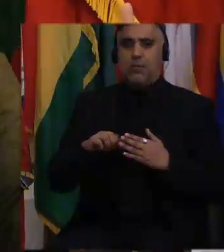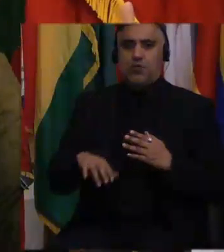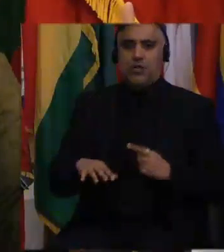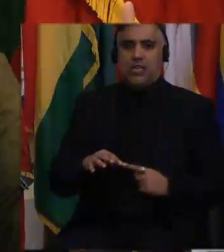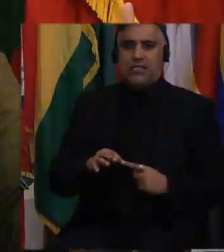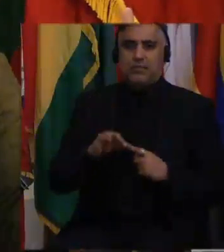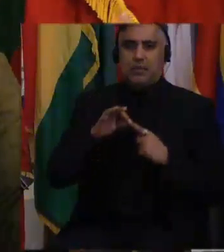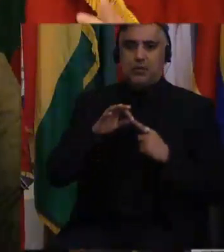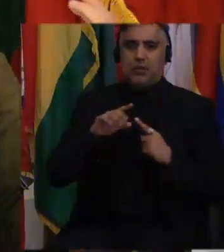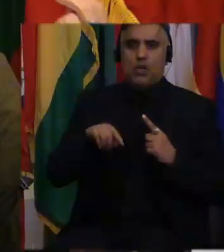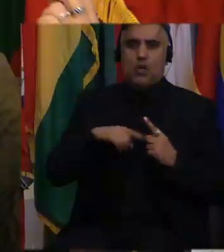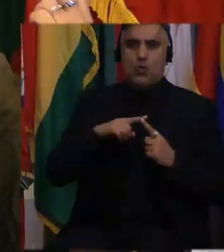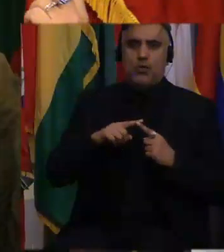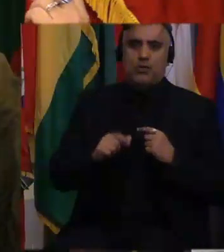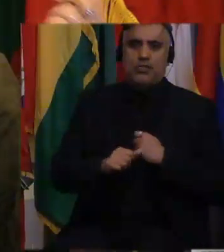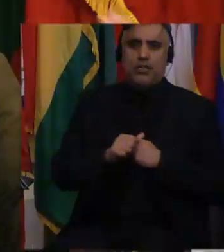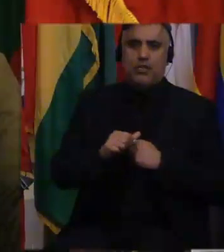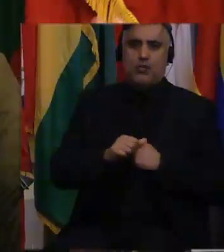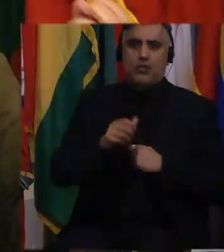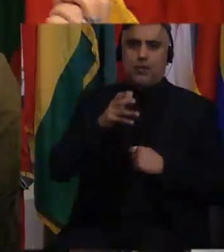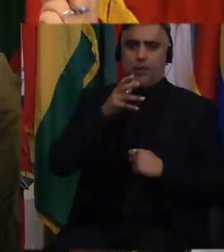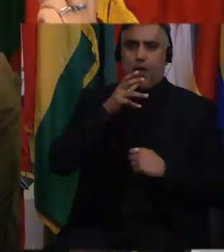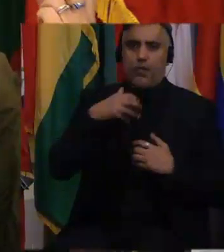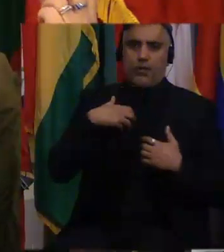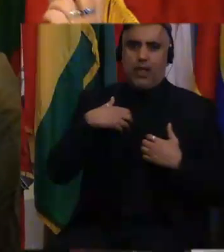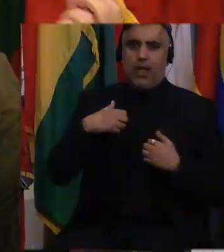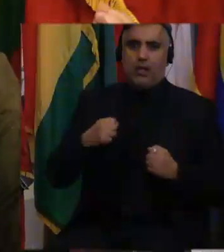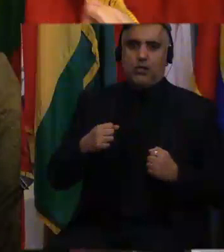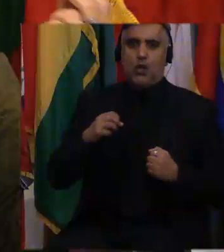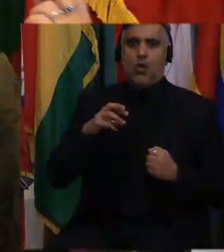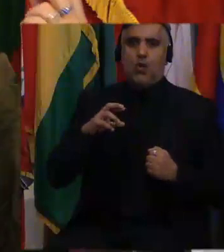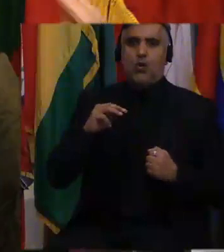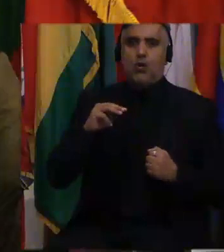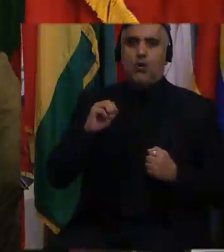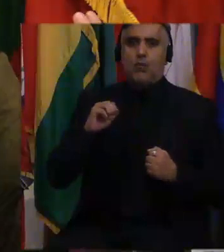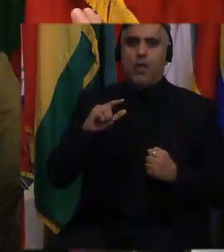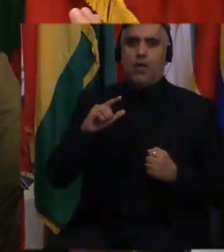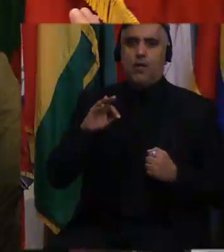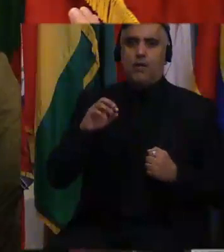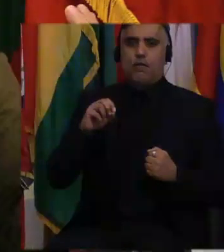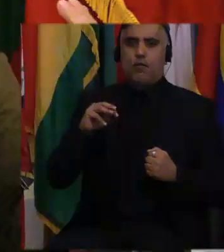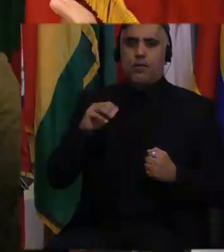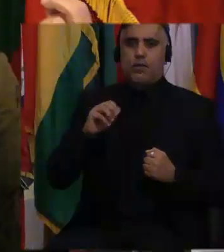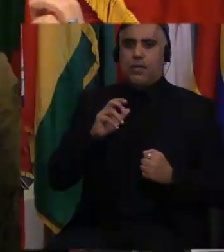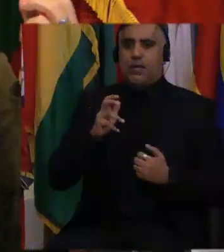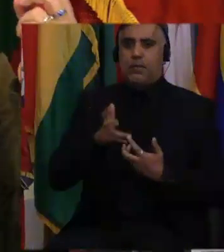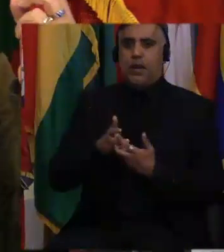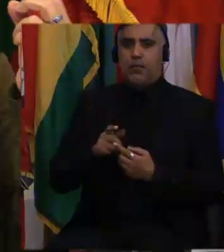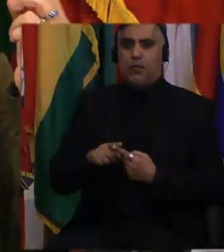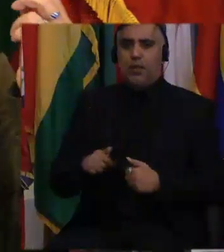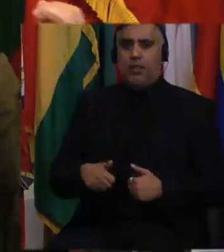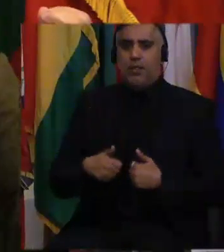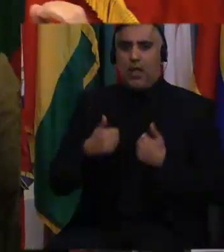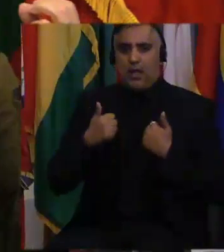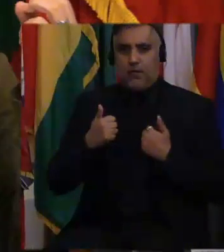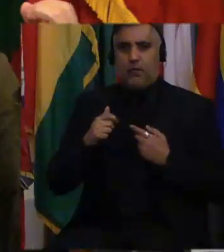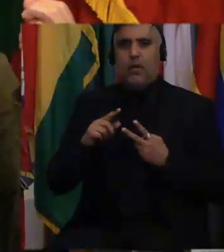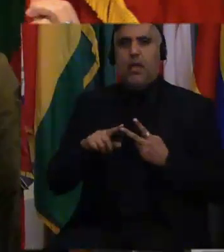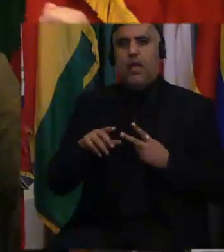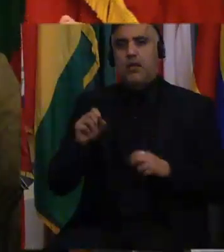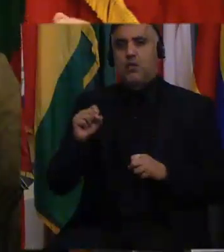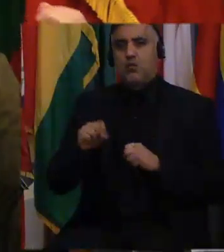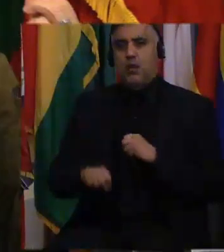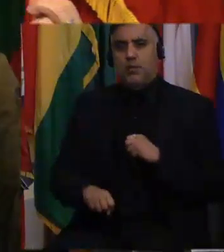de malformaciones incompatibles con la vida y de violación. O sea, en el caso de El Salvador se